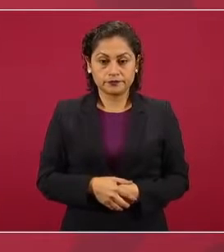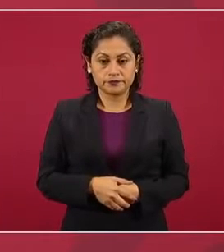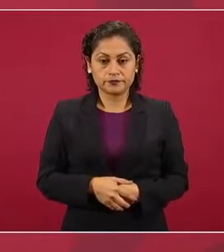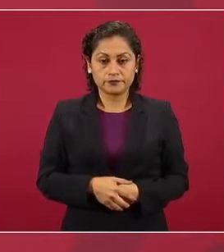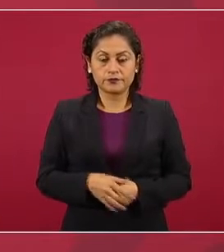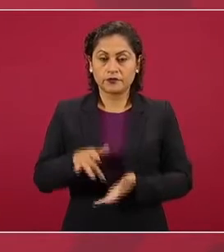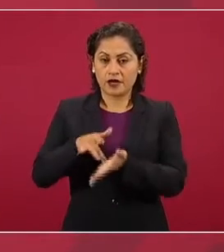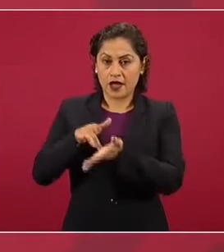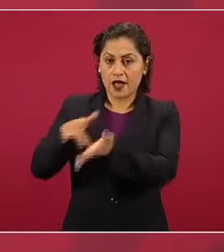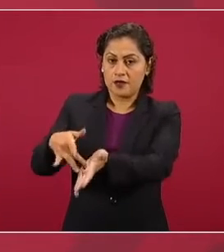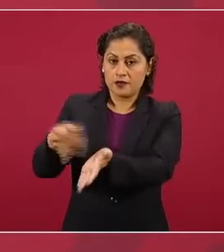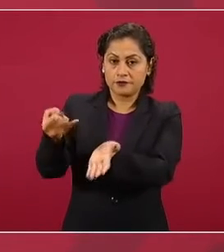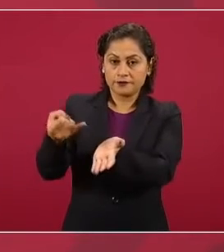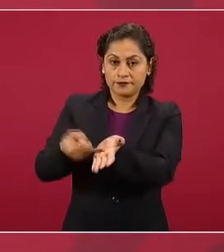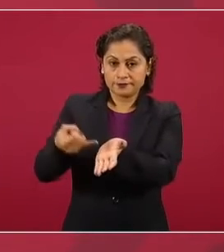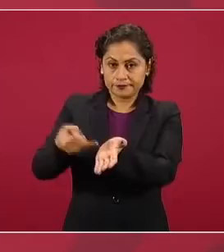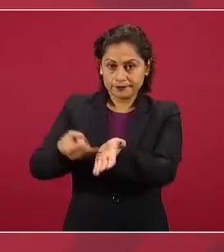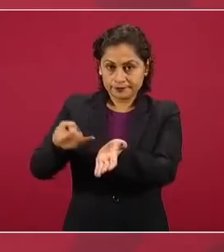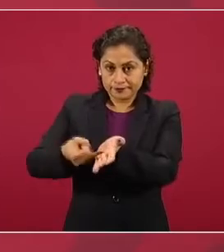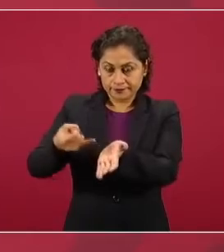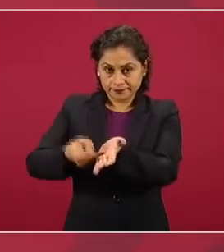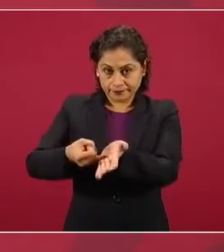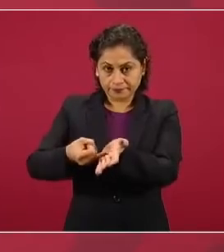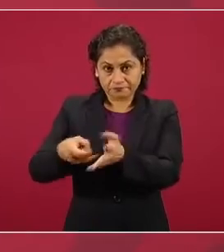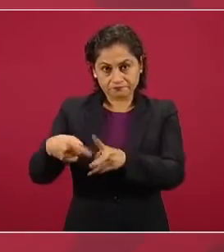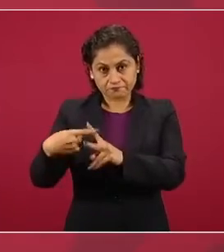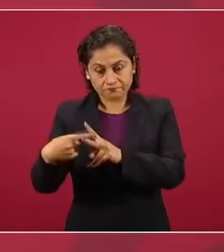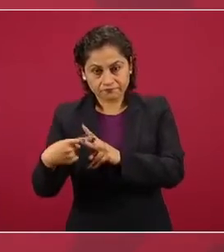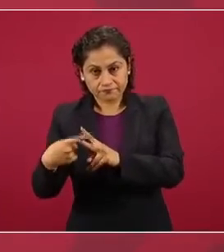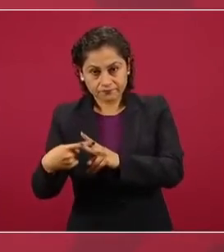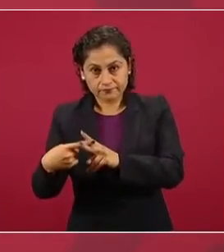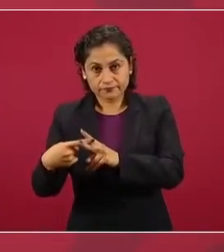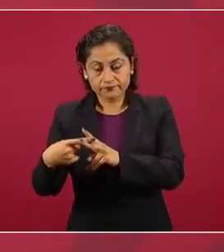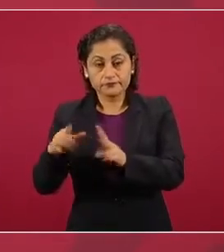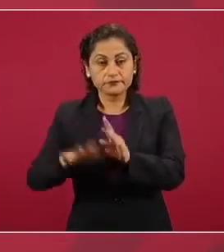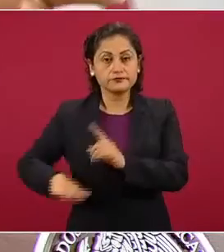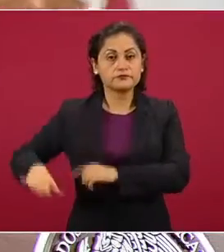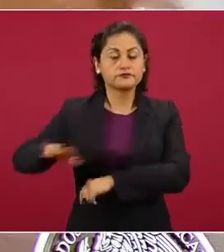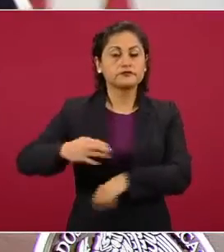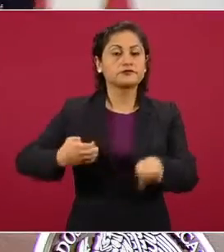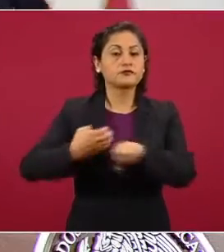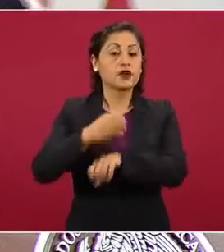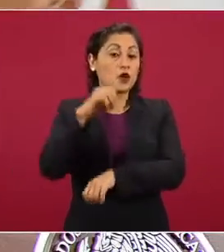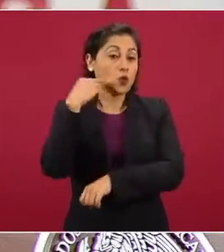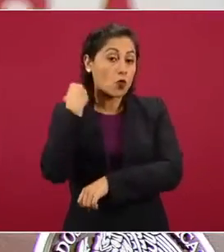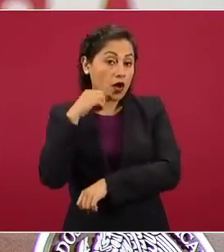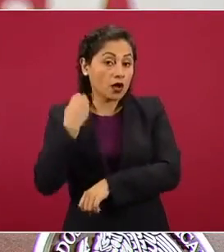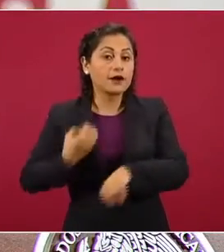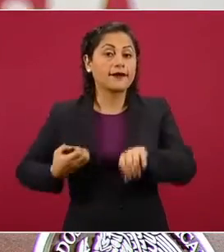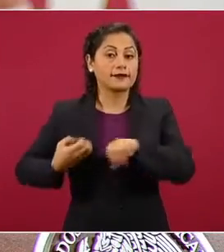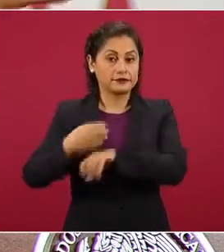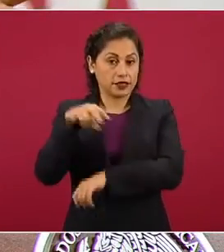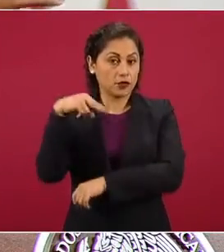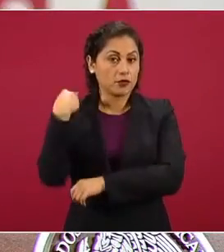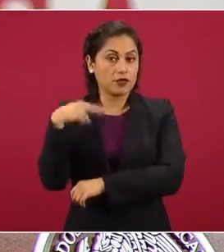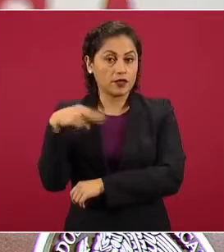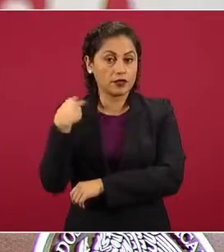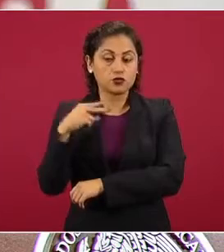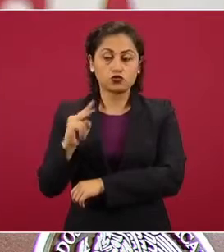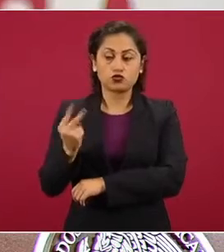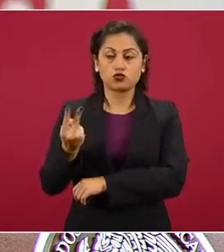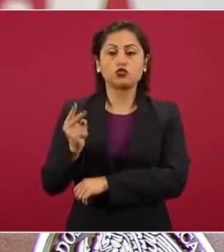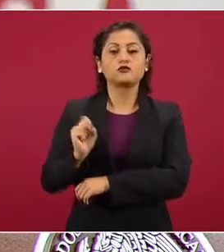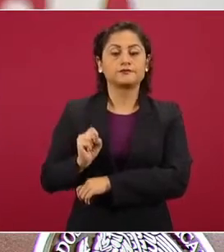apoyos fiscales, tanto en la parte de Oaxaca como en la parte de Veracruz.